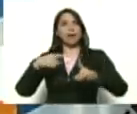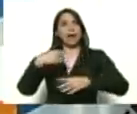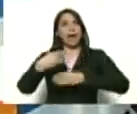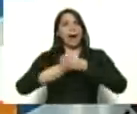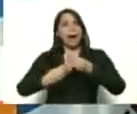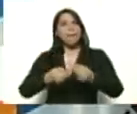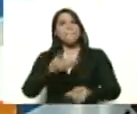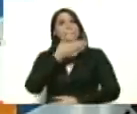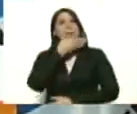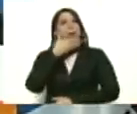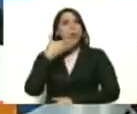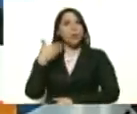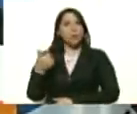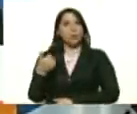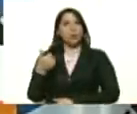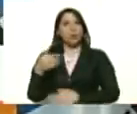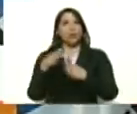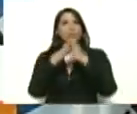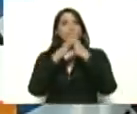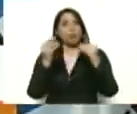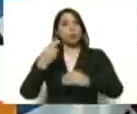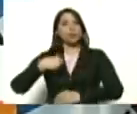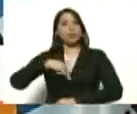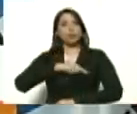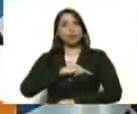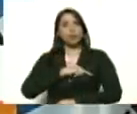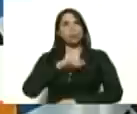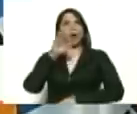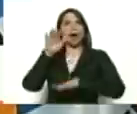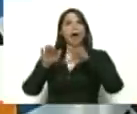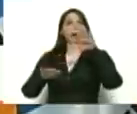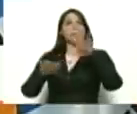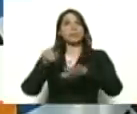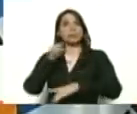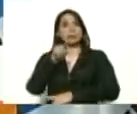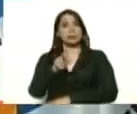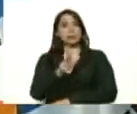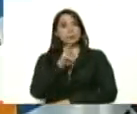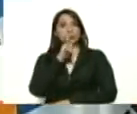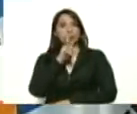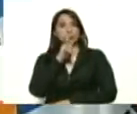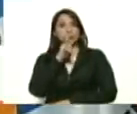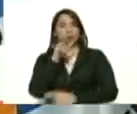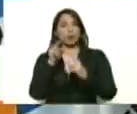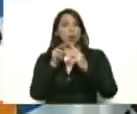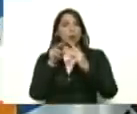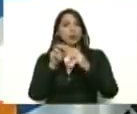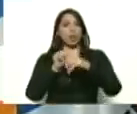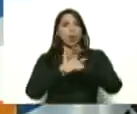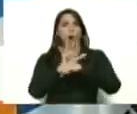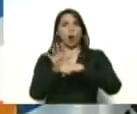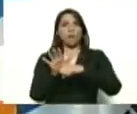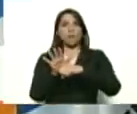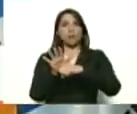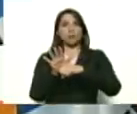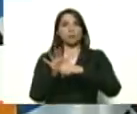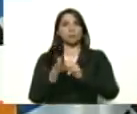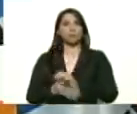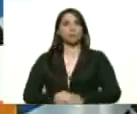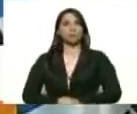mejor de todos nosotros en medio de esta pandemia conocida como el COVID-19. A pesar de